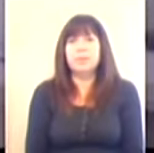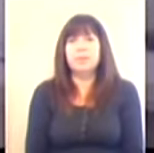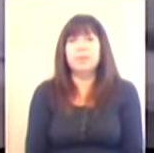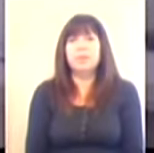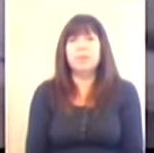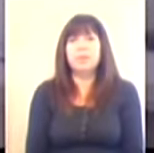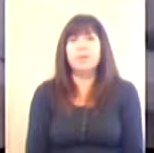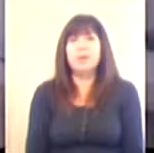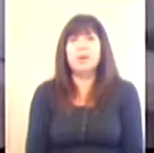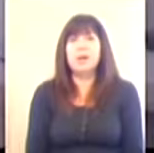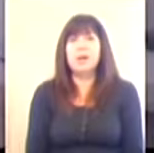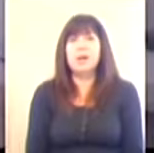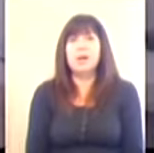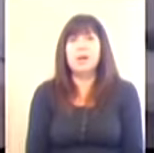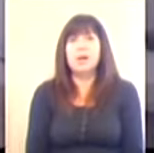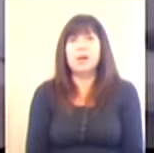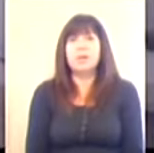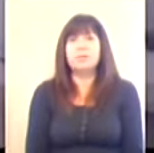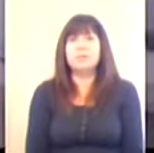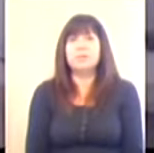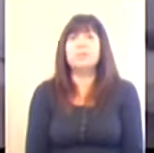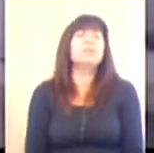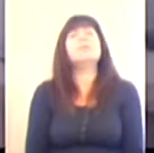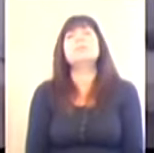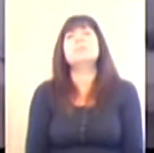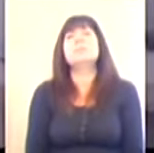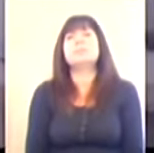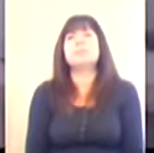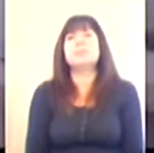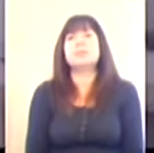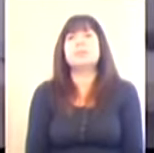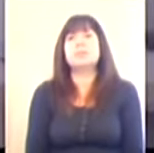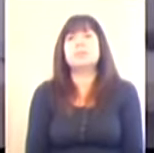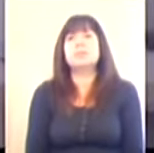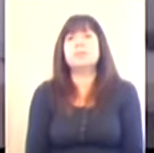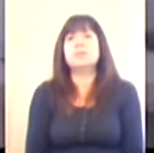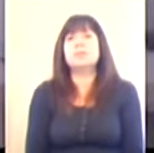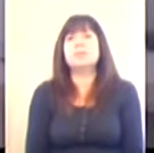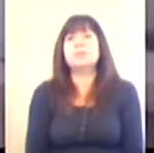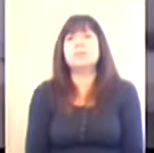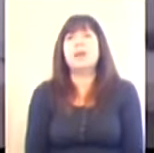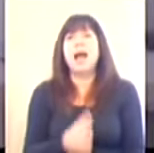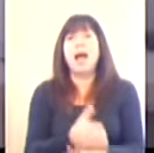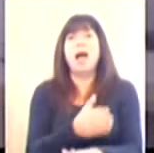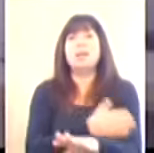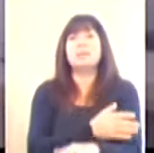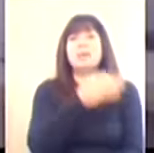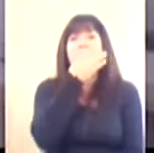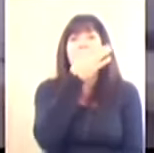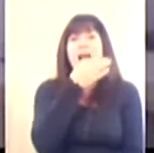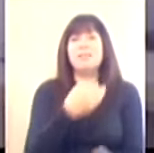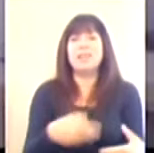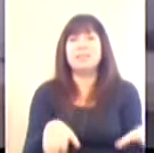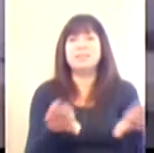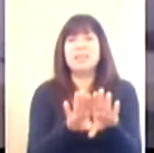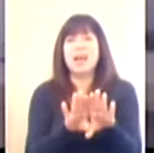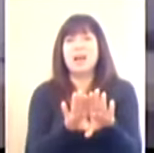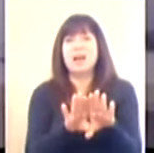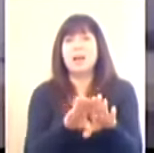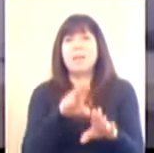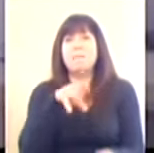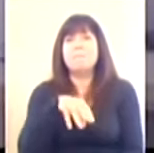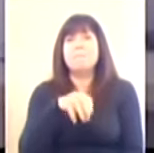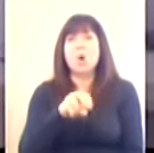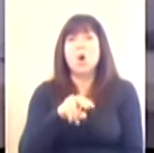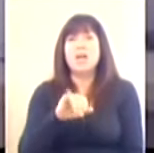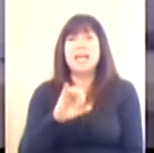¿Está sin audio? Sí, gracias. Oye, no sé, antes de dar las palabras de cierre, Mónica, Sebastián, quisieran complementar